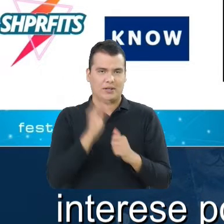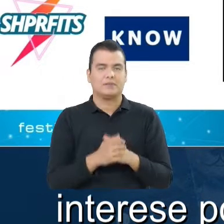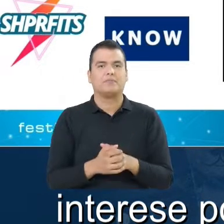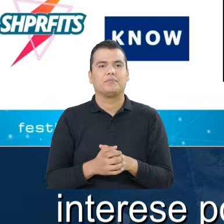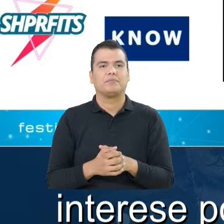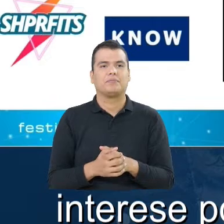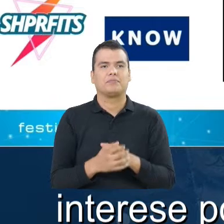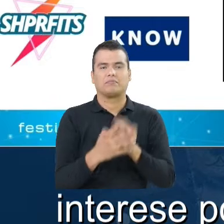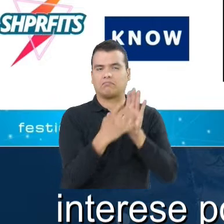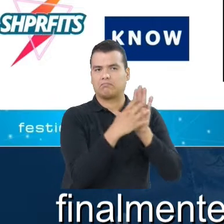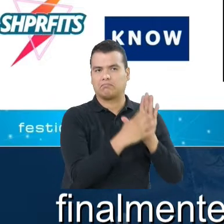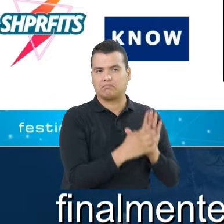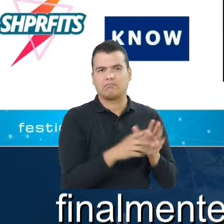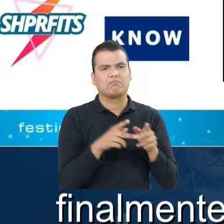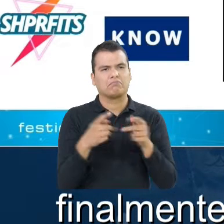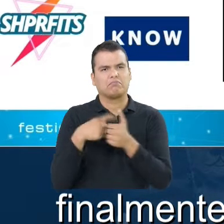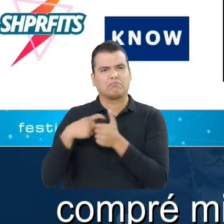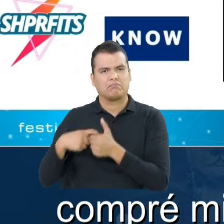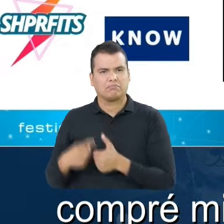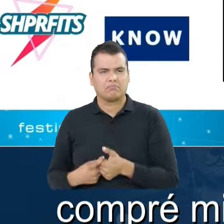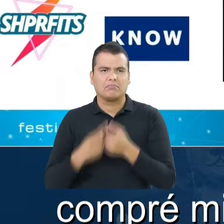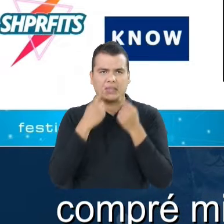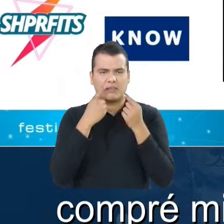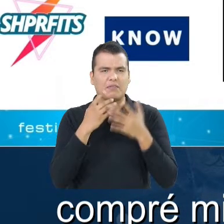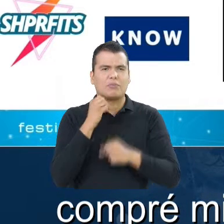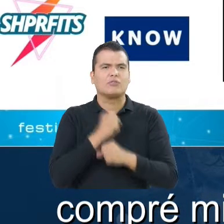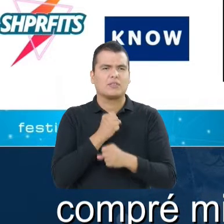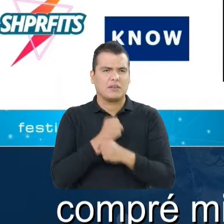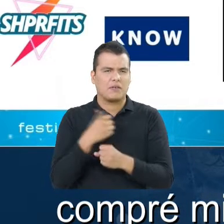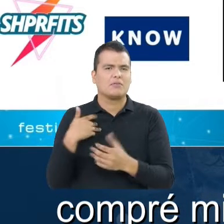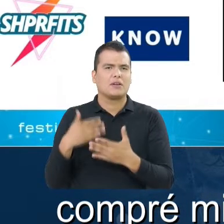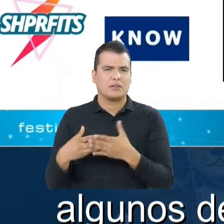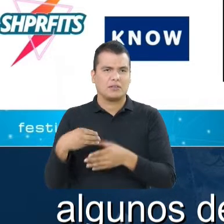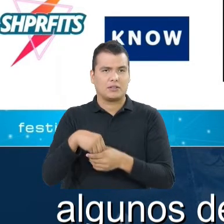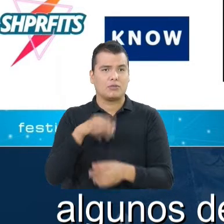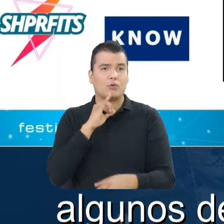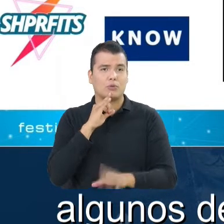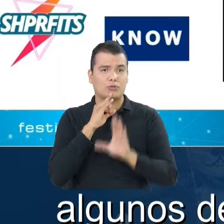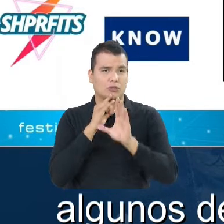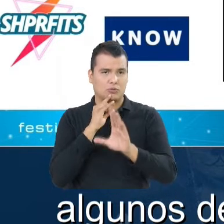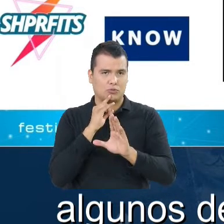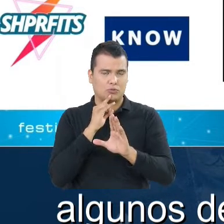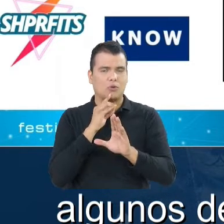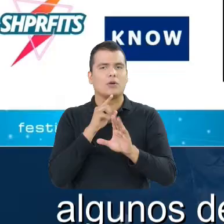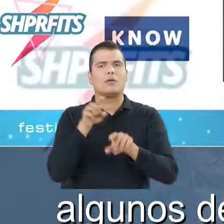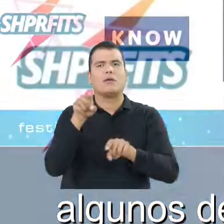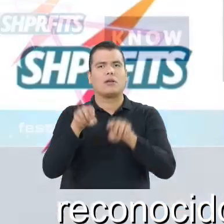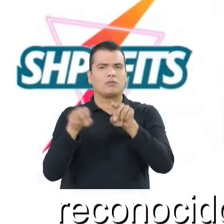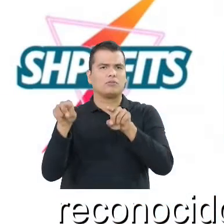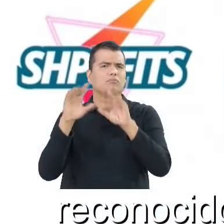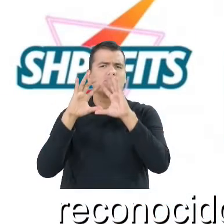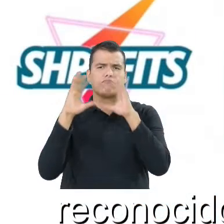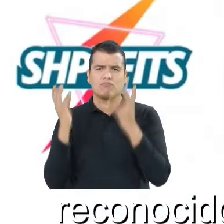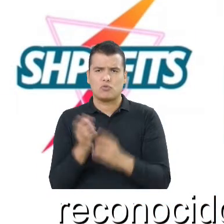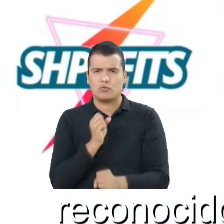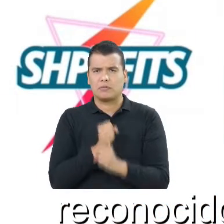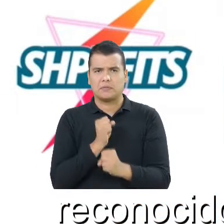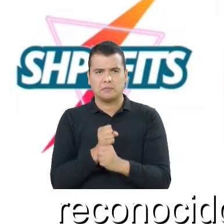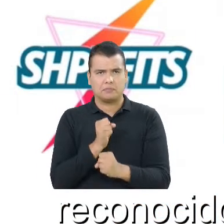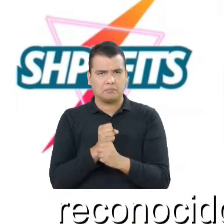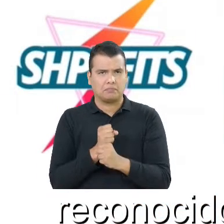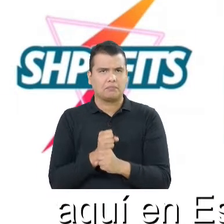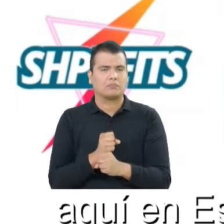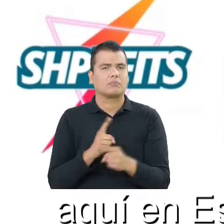loguitos son algunos de nuestros clientes pues, más reconocidos con los que hemos trabajado aquí en Estados Unidos y con algunos de ellos a nivel mundial. Maple, una